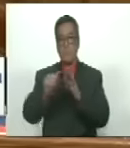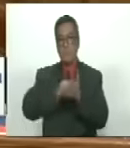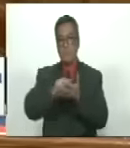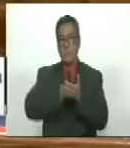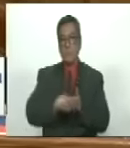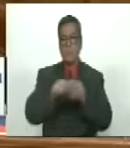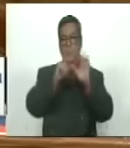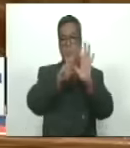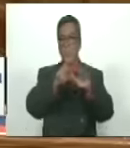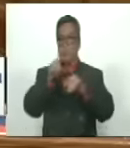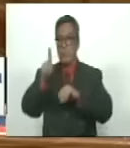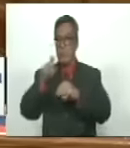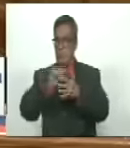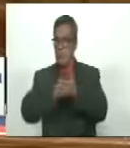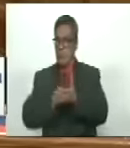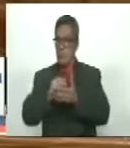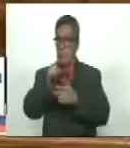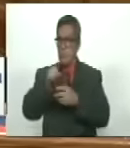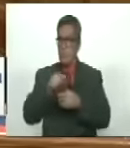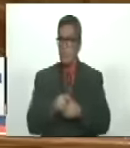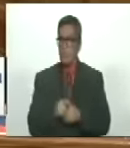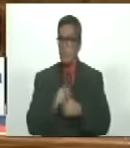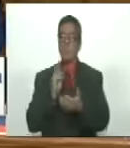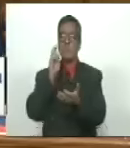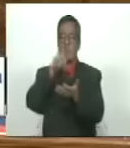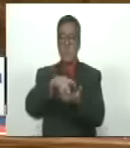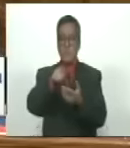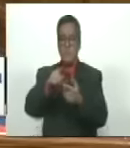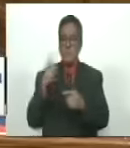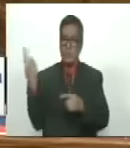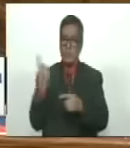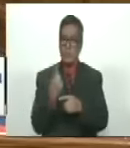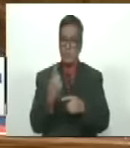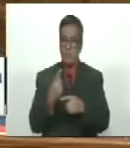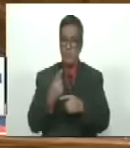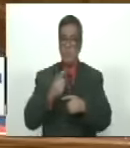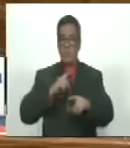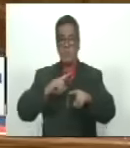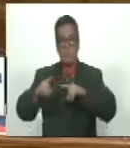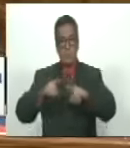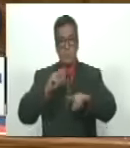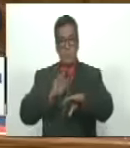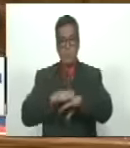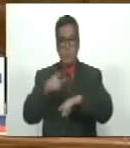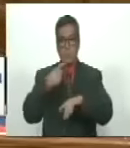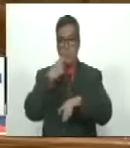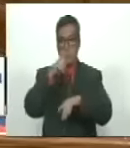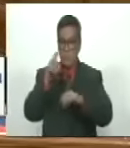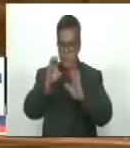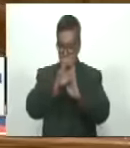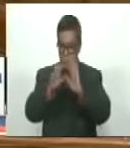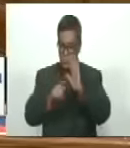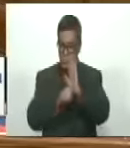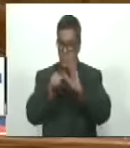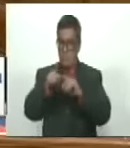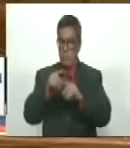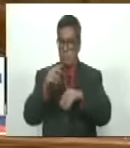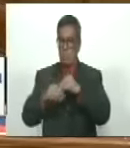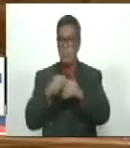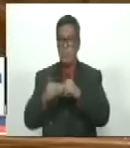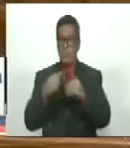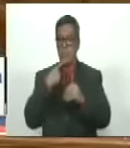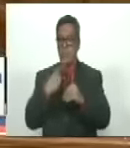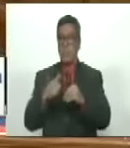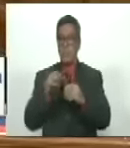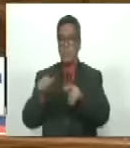artículo 71, que es una forma de participación directa, de ejercicio de la soberanía, porque así lo plantea la Constitución. La Constitución